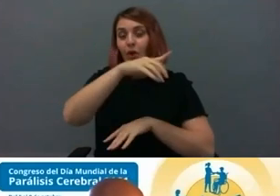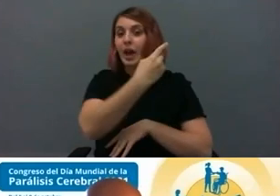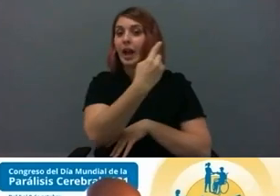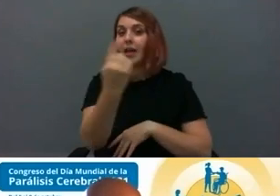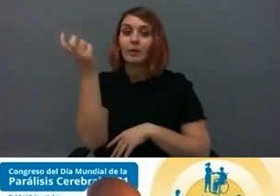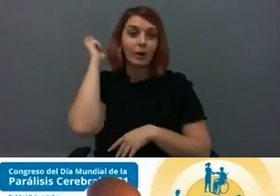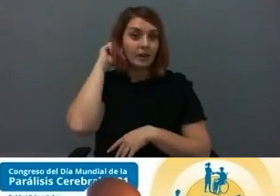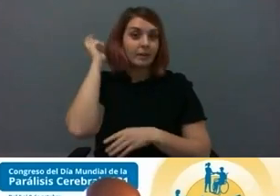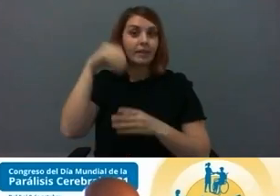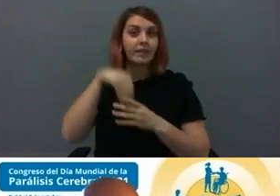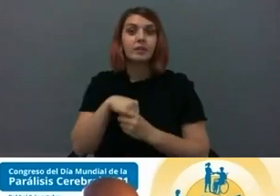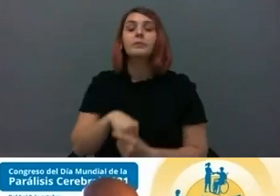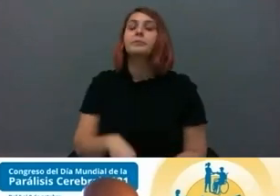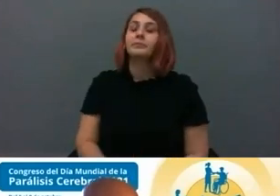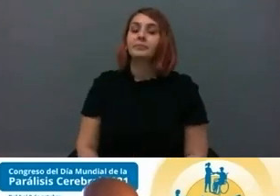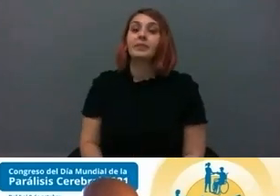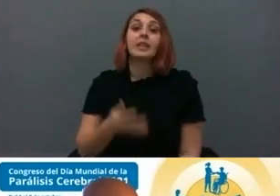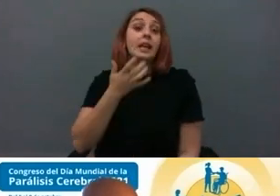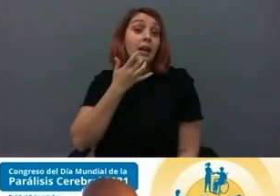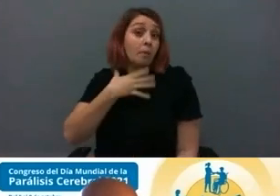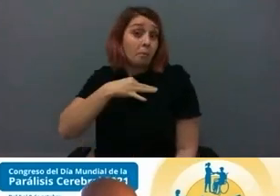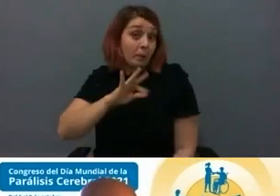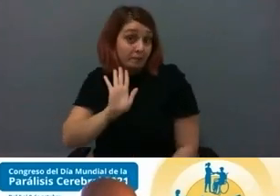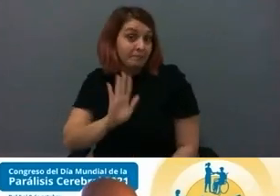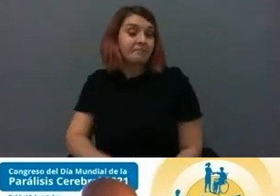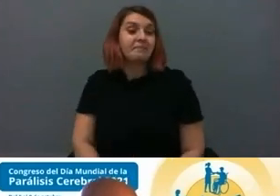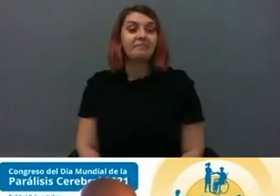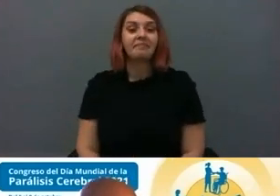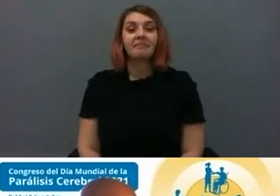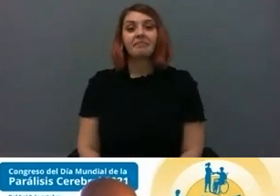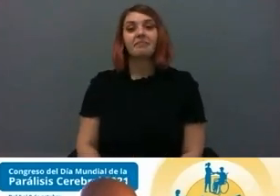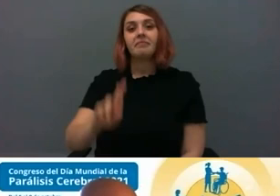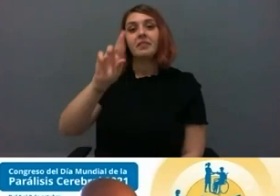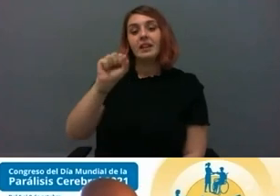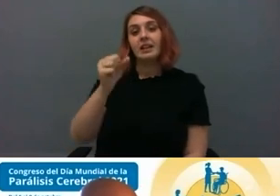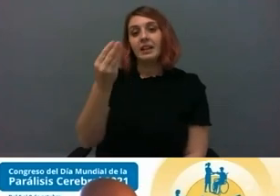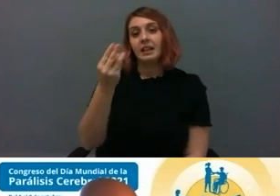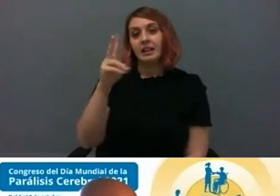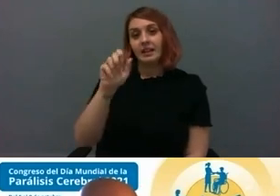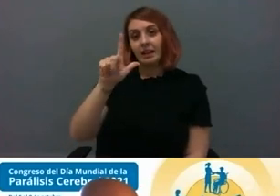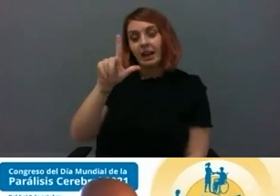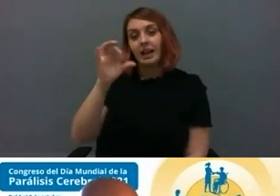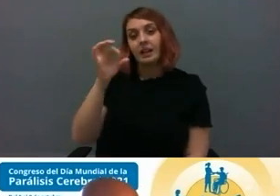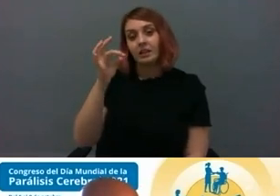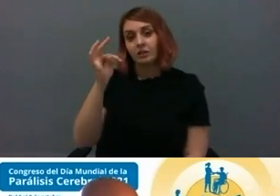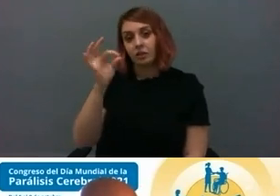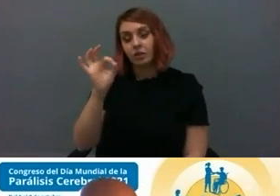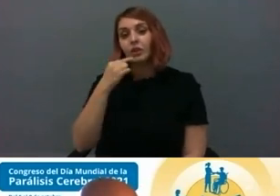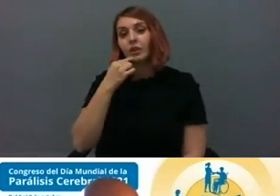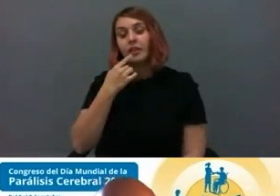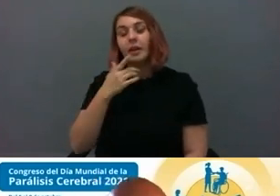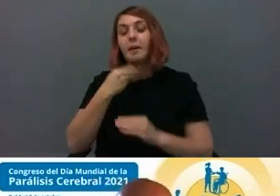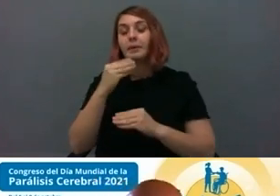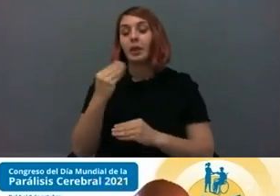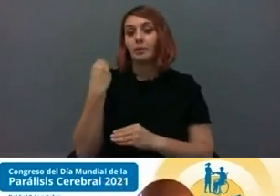¿no? Por ejemplo, sería así, ¿no? Raquel Soto Arquero, en el apartado de preguntas y respuestas,